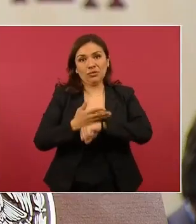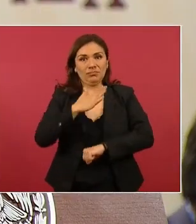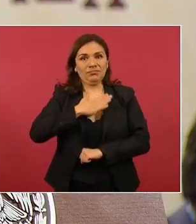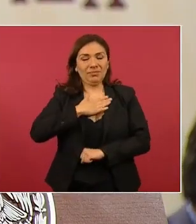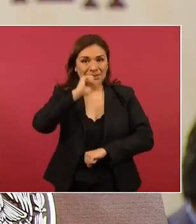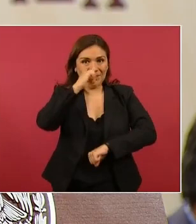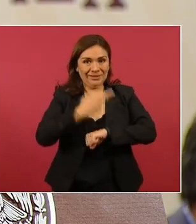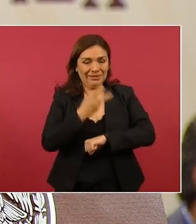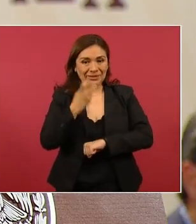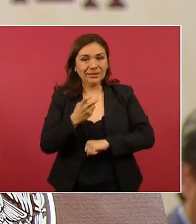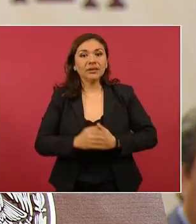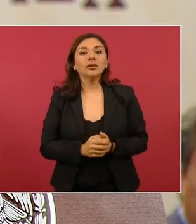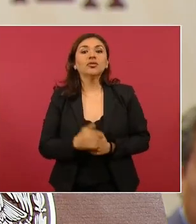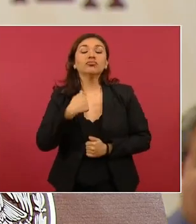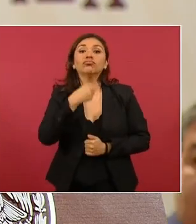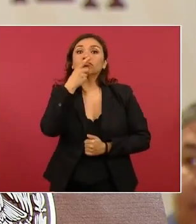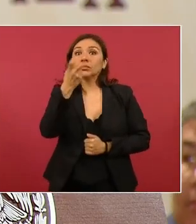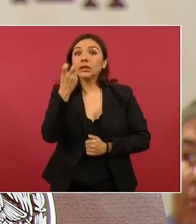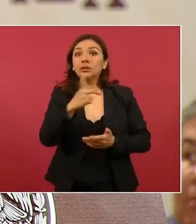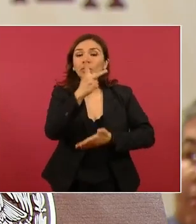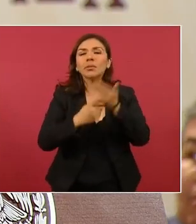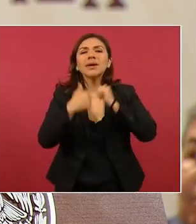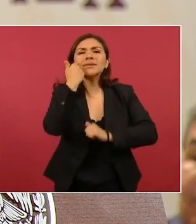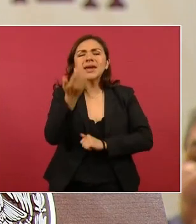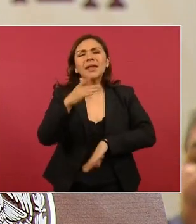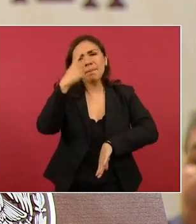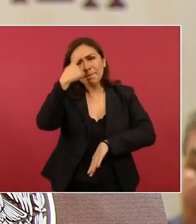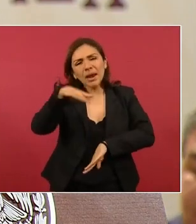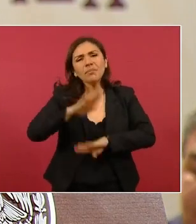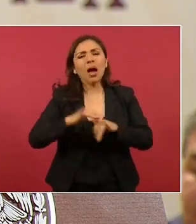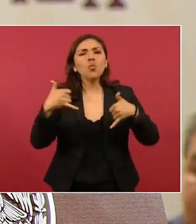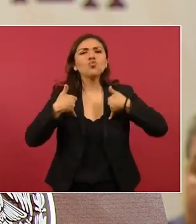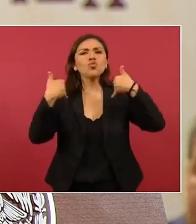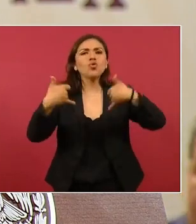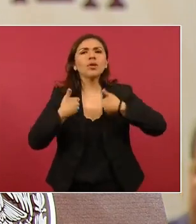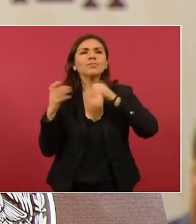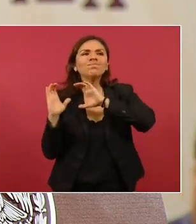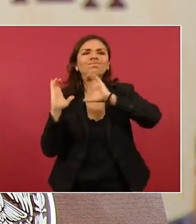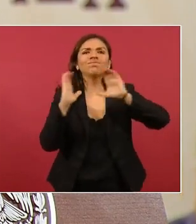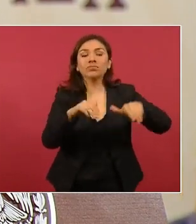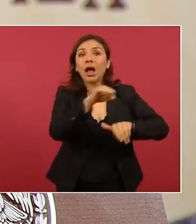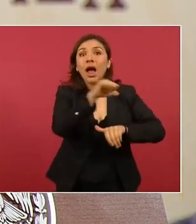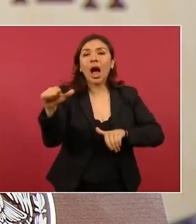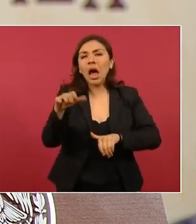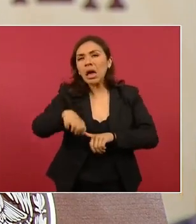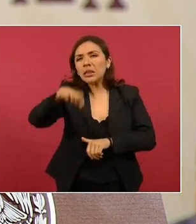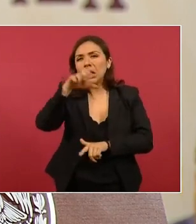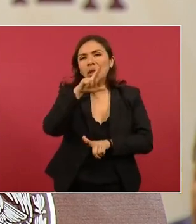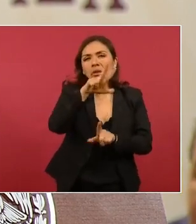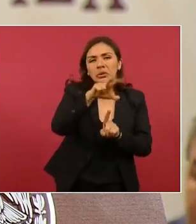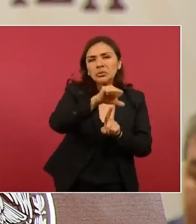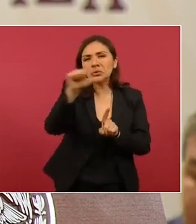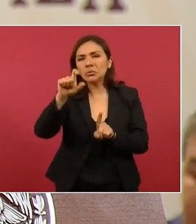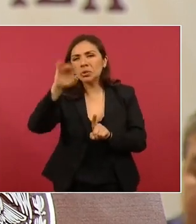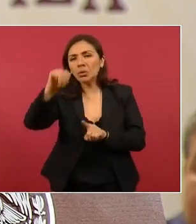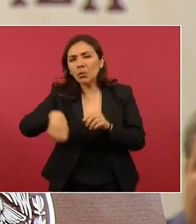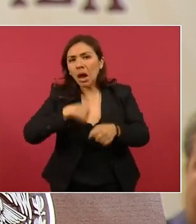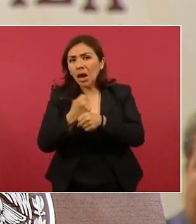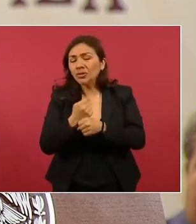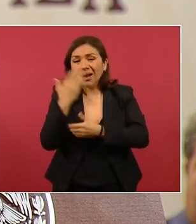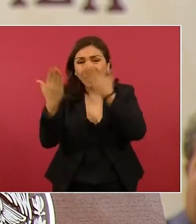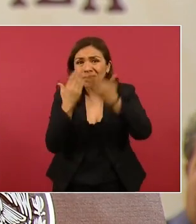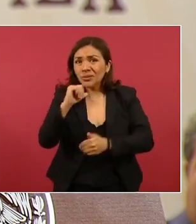subsecretaría, mencionar que el programa busca la incorporación de jóvenes que están entre 18 y 29 años y no estudian o no